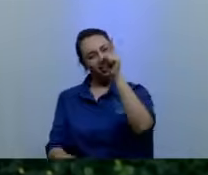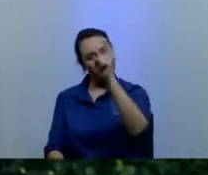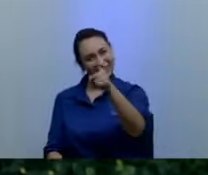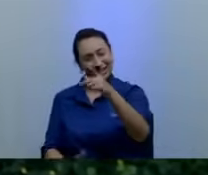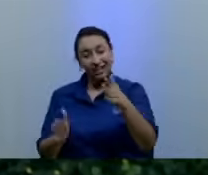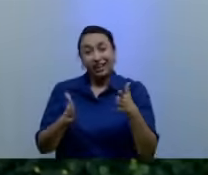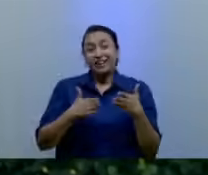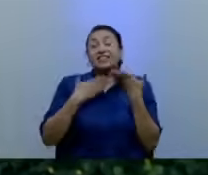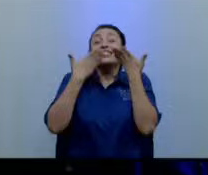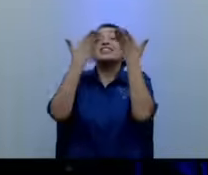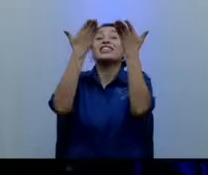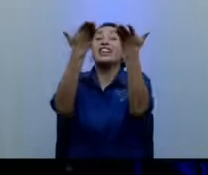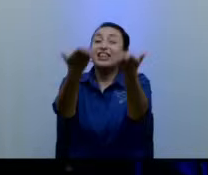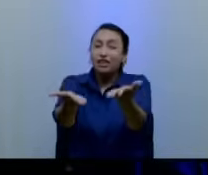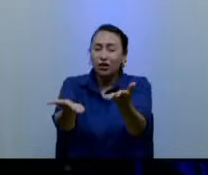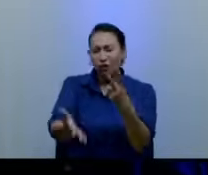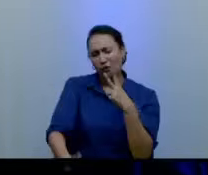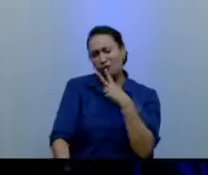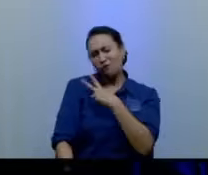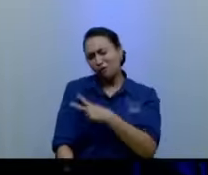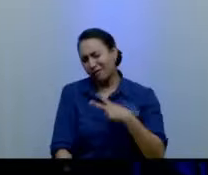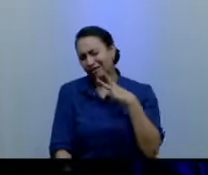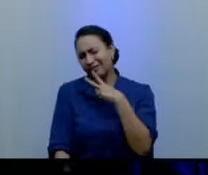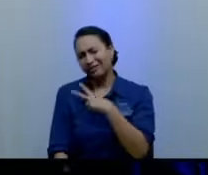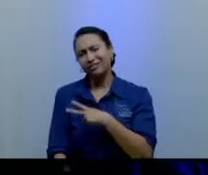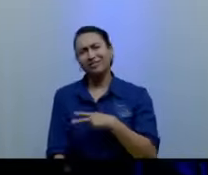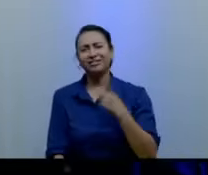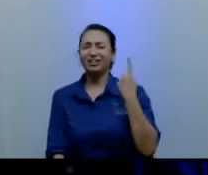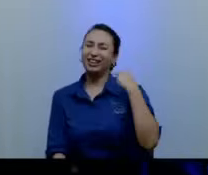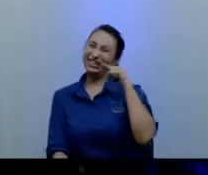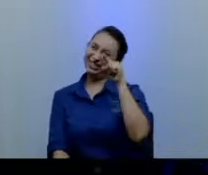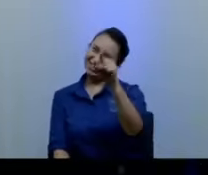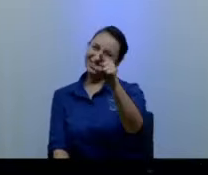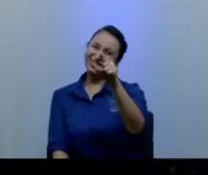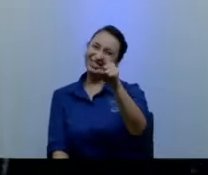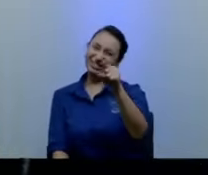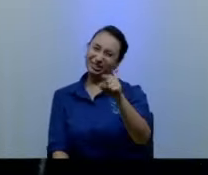da cuando no hay sal en la sangre.